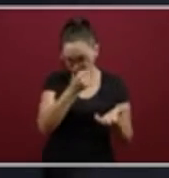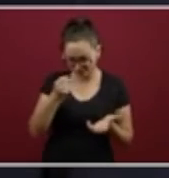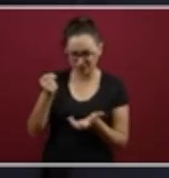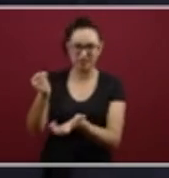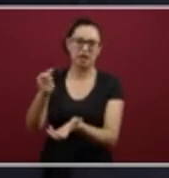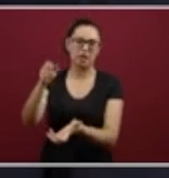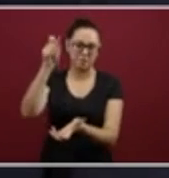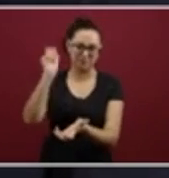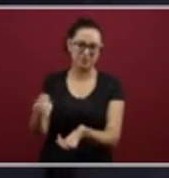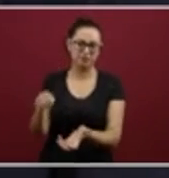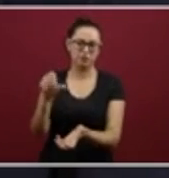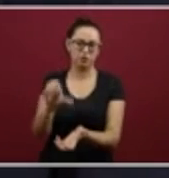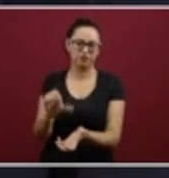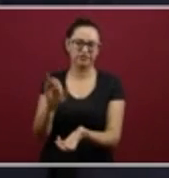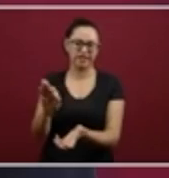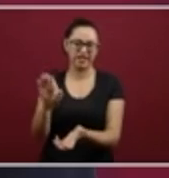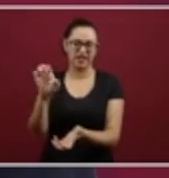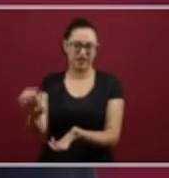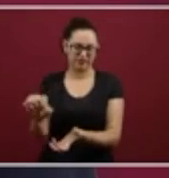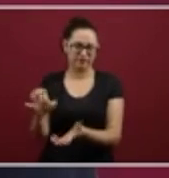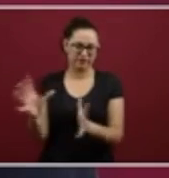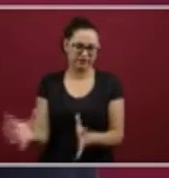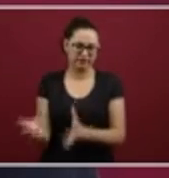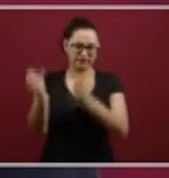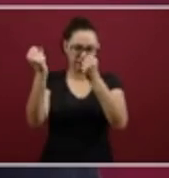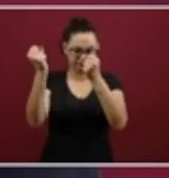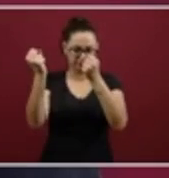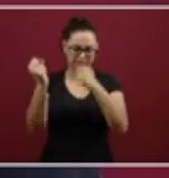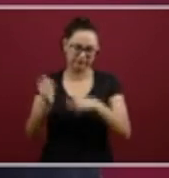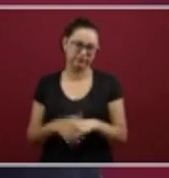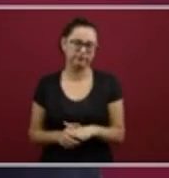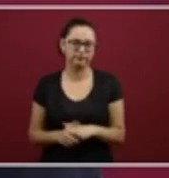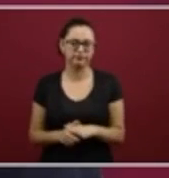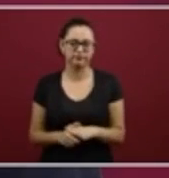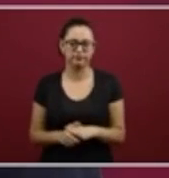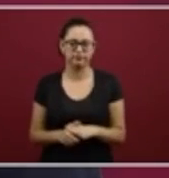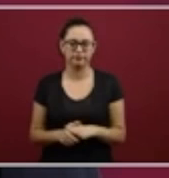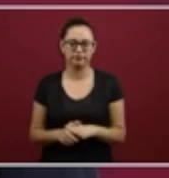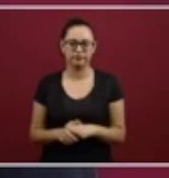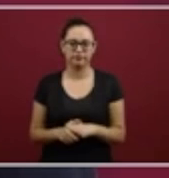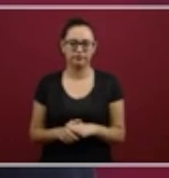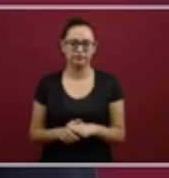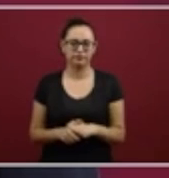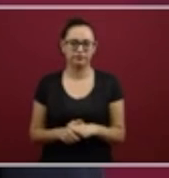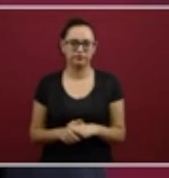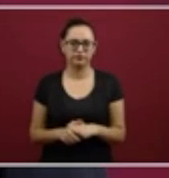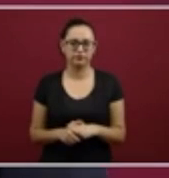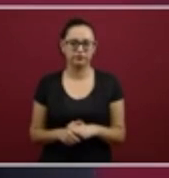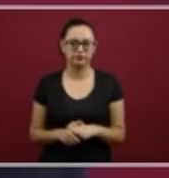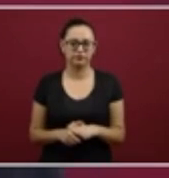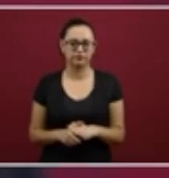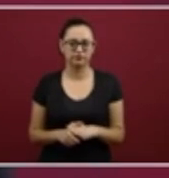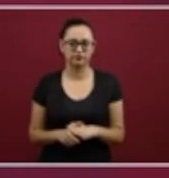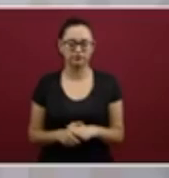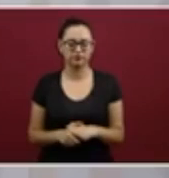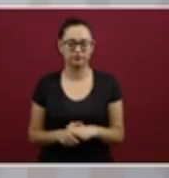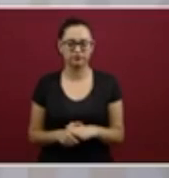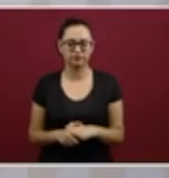fortalecer a la Comisión Federal de Electricidad y que ya no